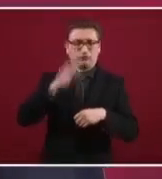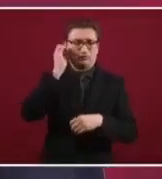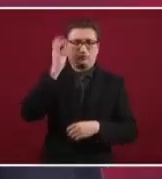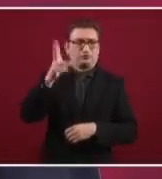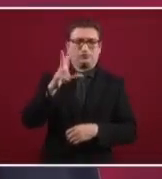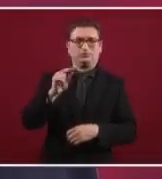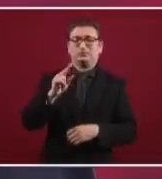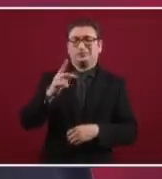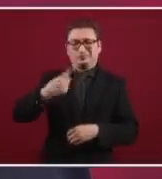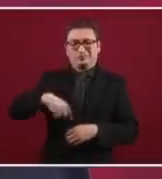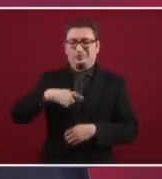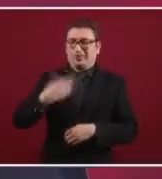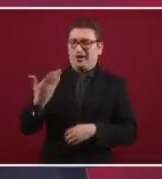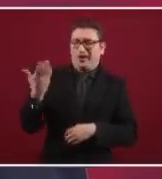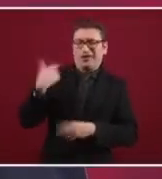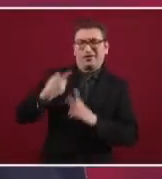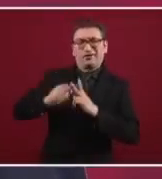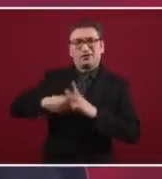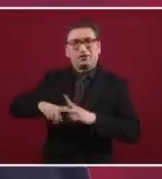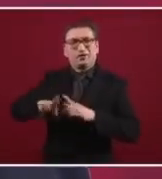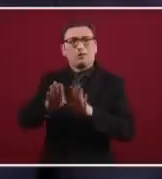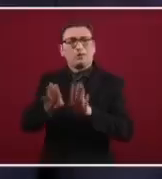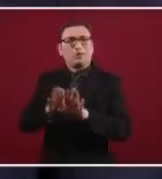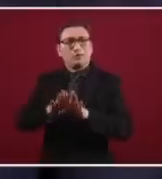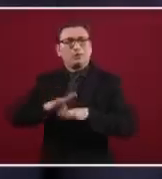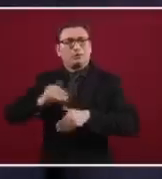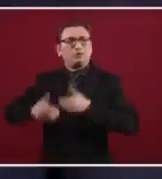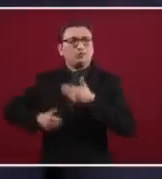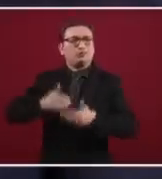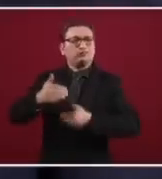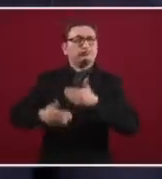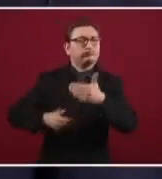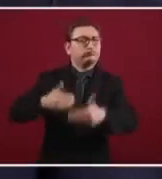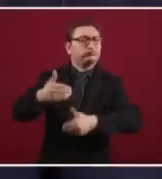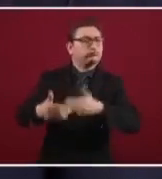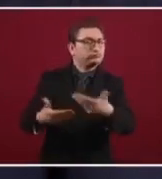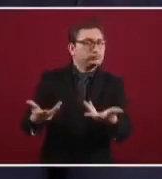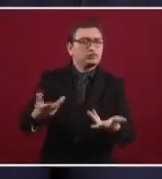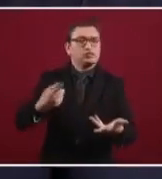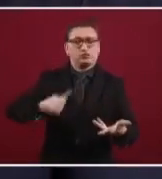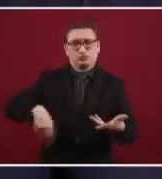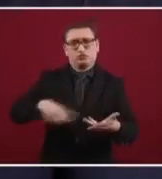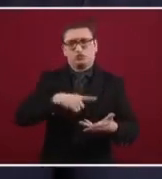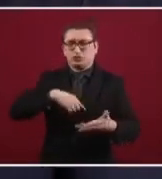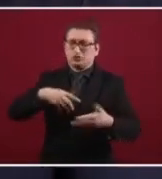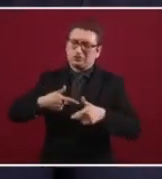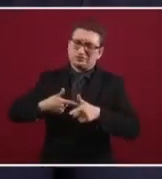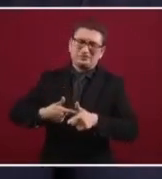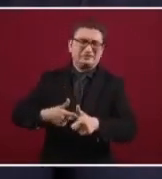de dónde venimos, cómo fue que se logró